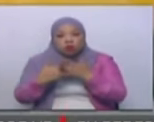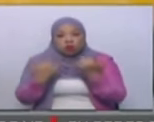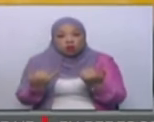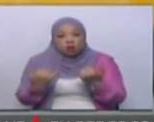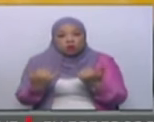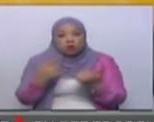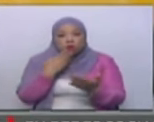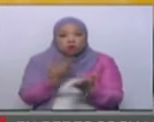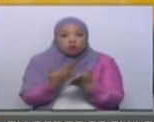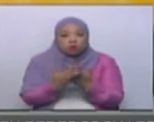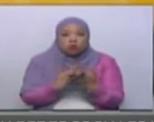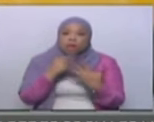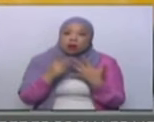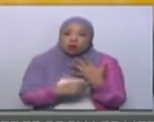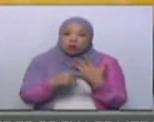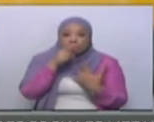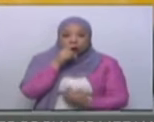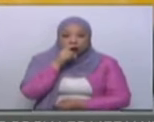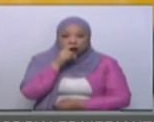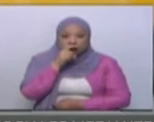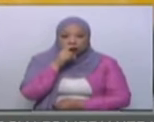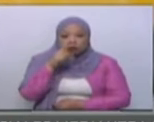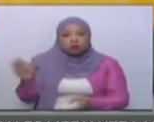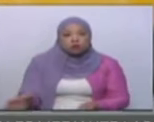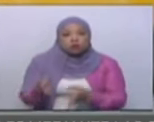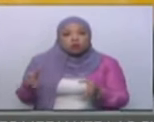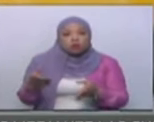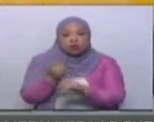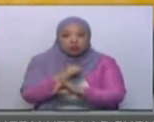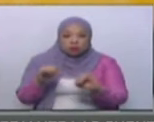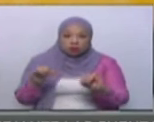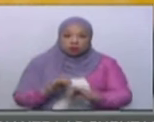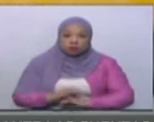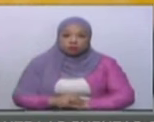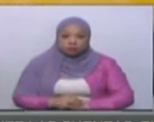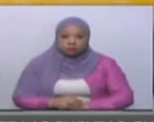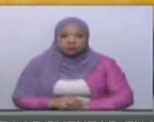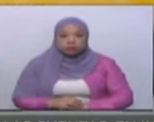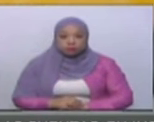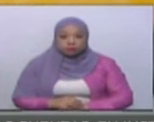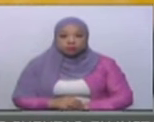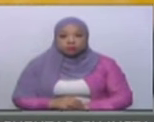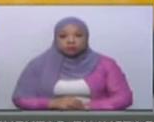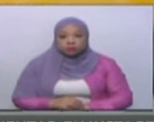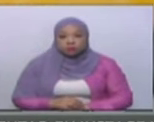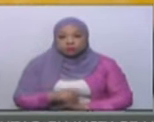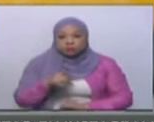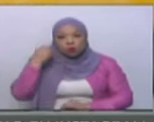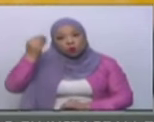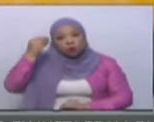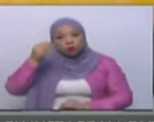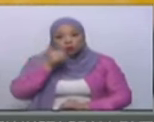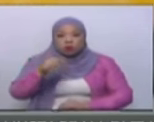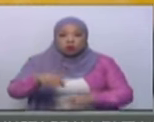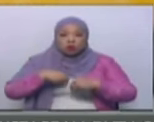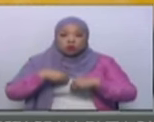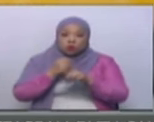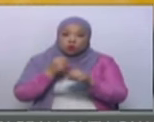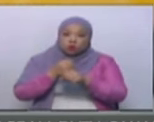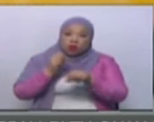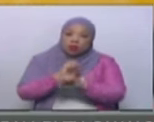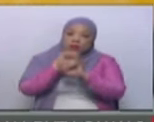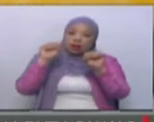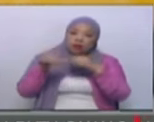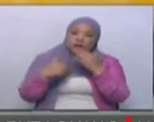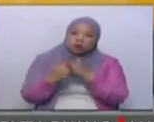también lo plantea en el programa Como Maduro Más, productiva e independiente. Esto es una postura que usted ha asumido claramente, que ha sido